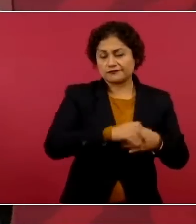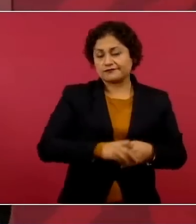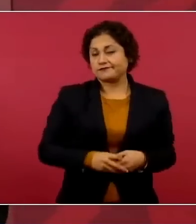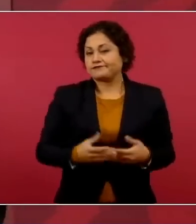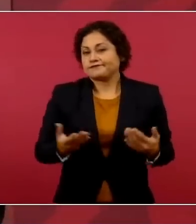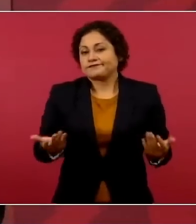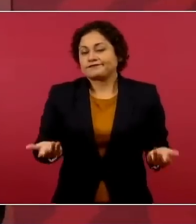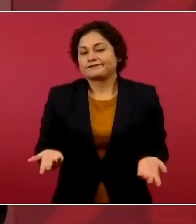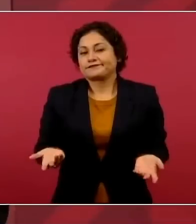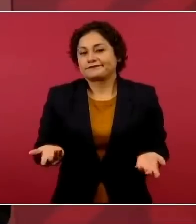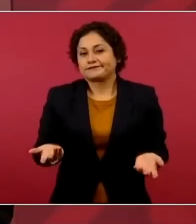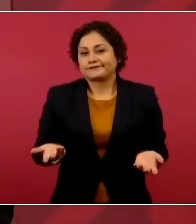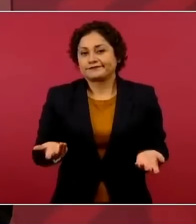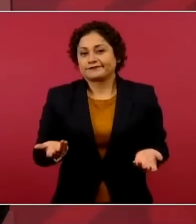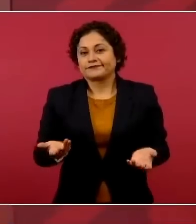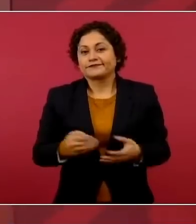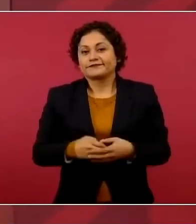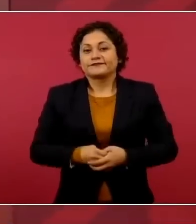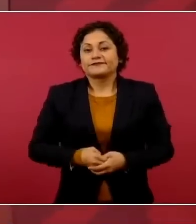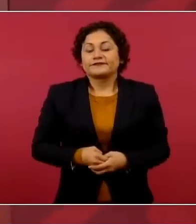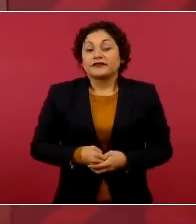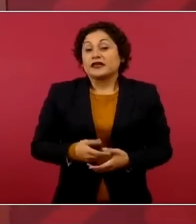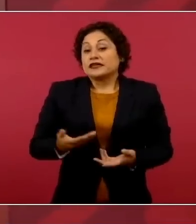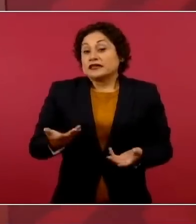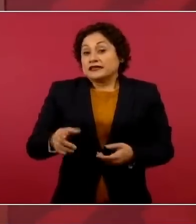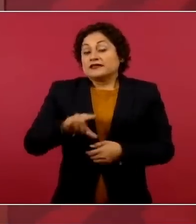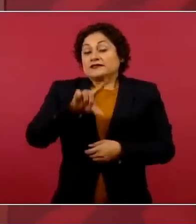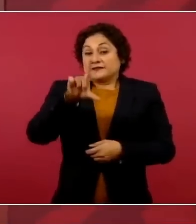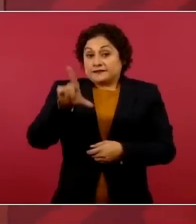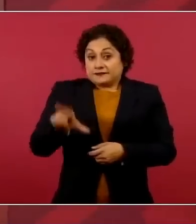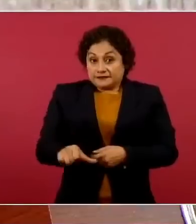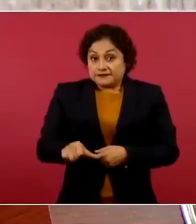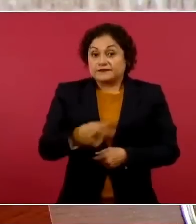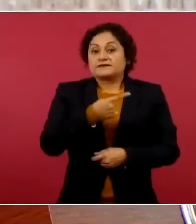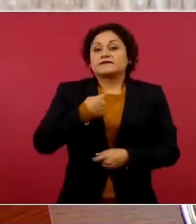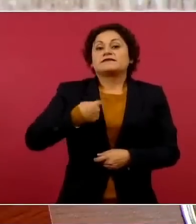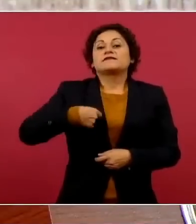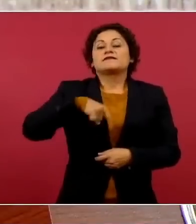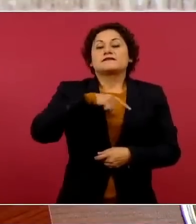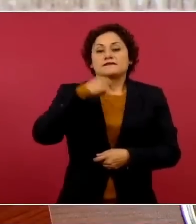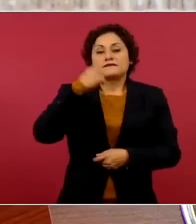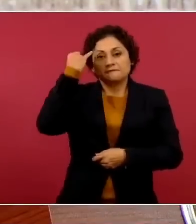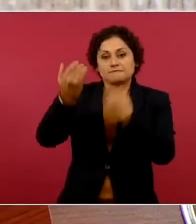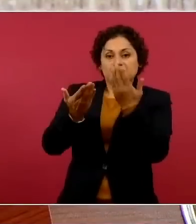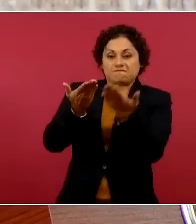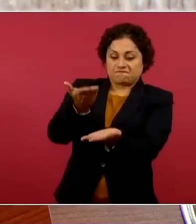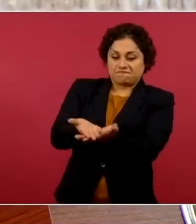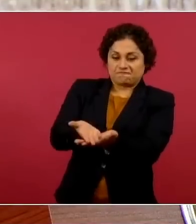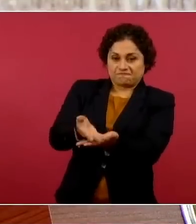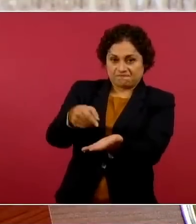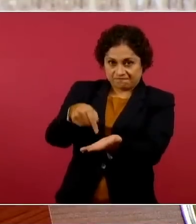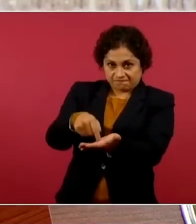Entonces, cuando nosotros proponemos la reforma electoral,